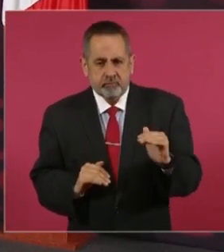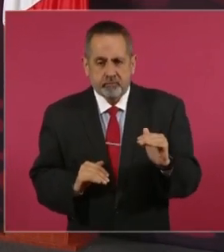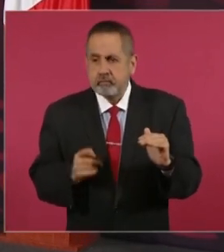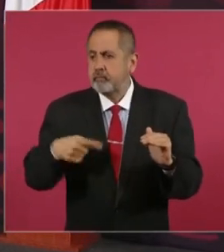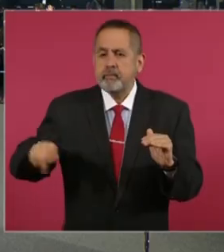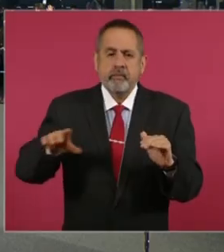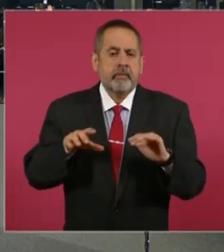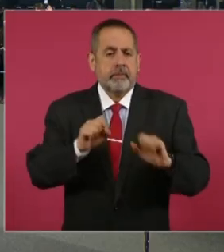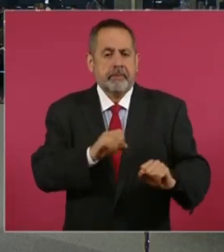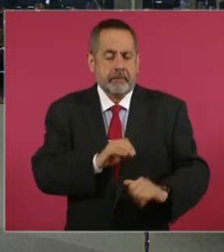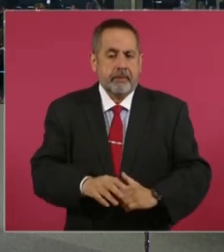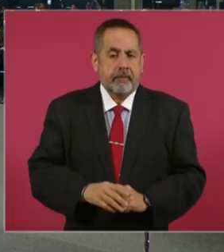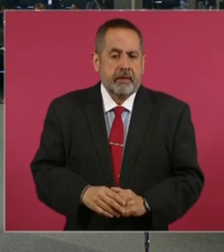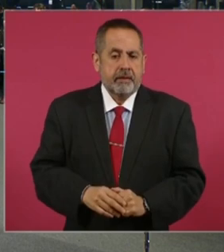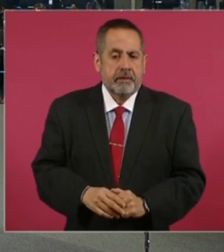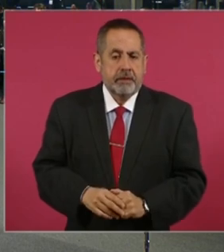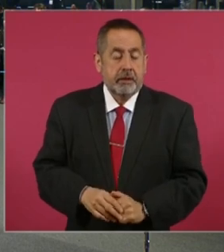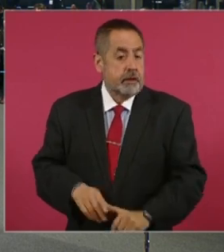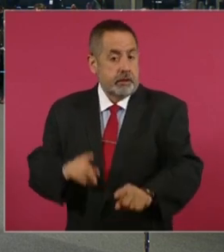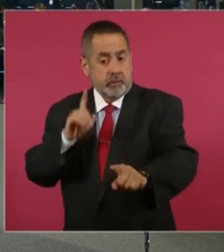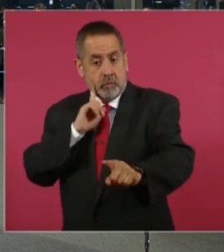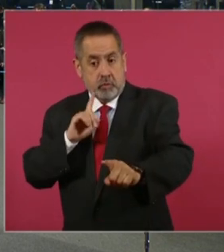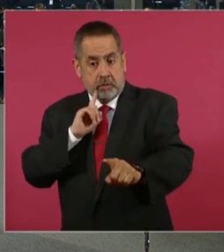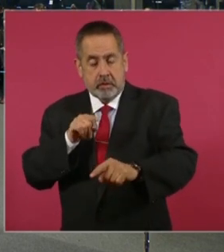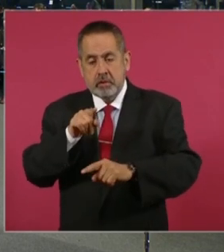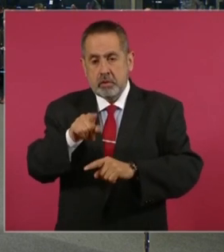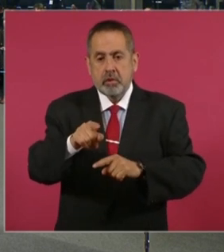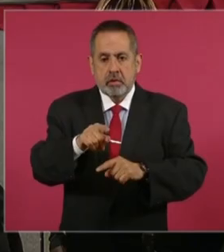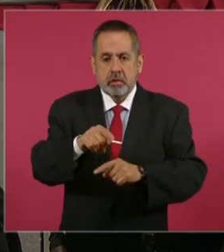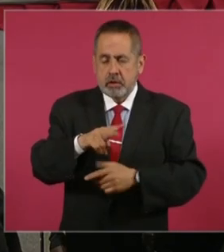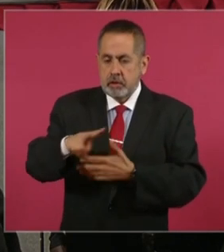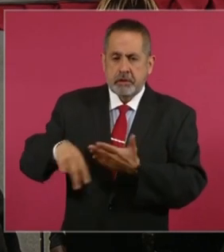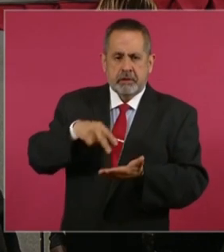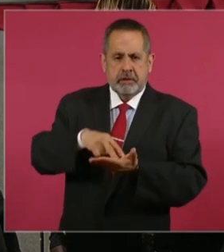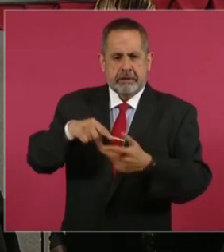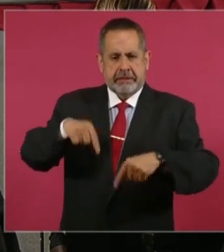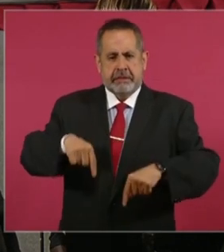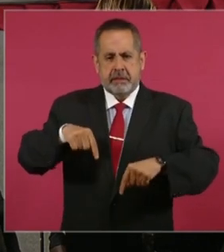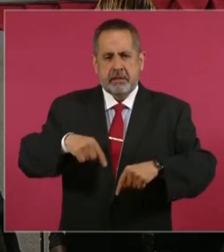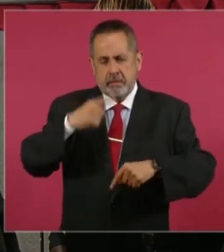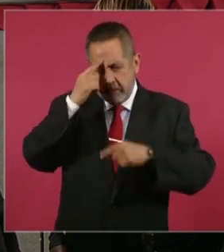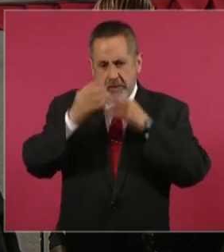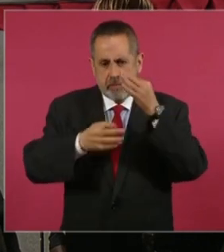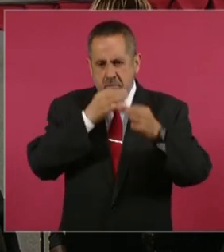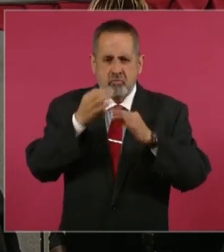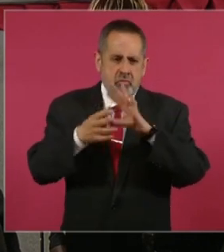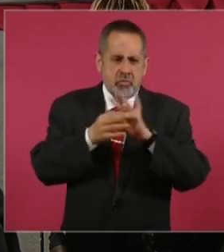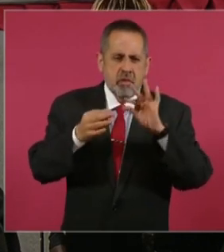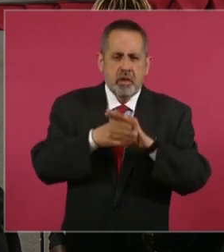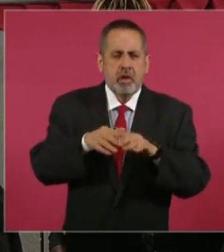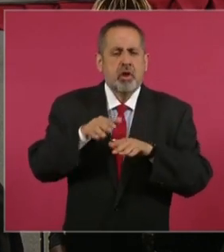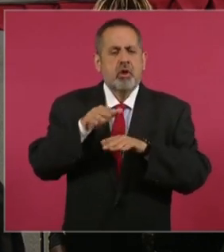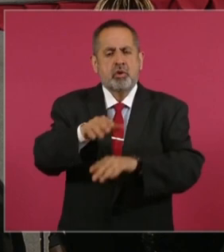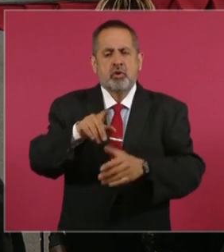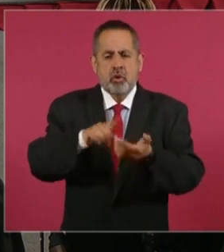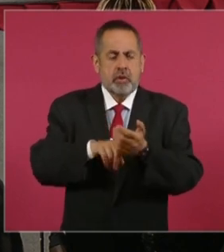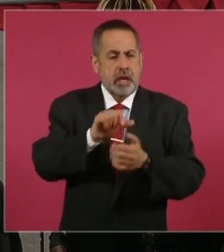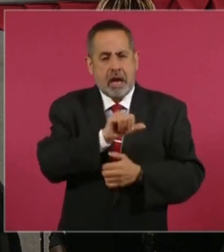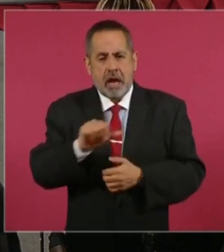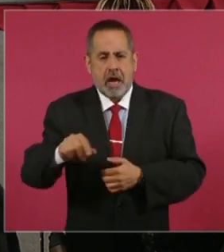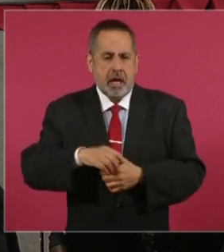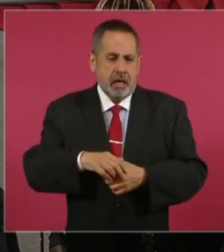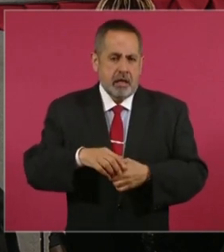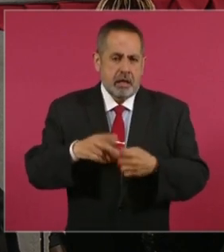¿Y el foro que nos ofreció en este espacio para a los taurinos y a los